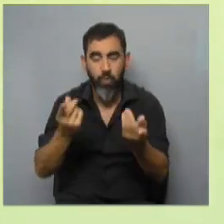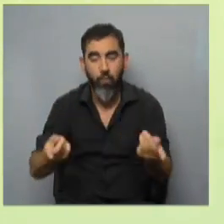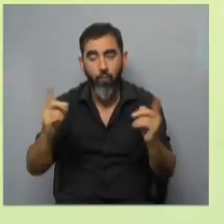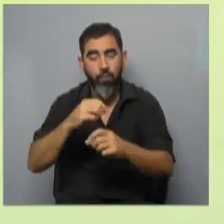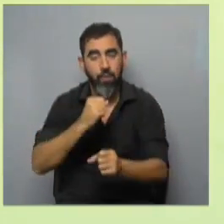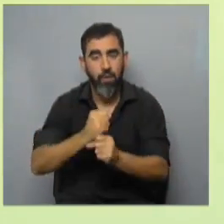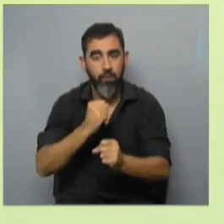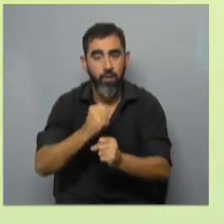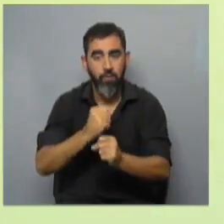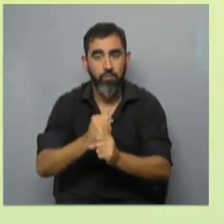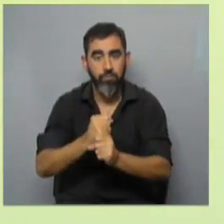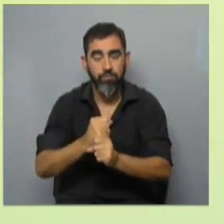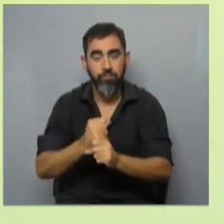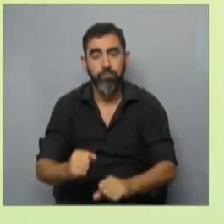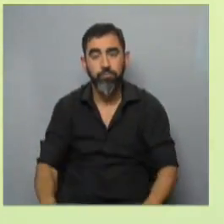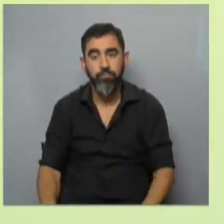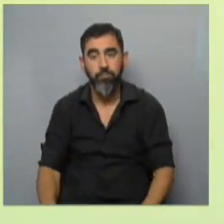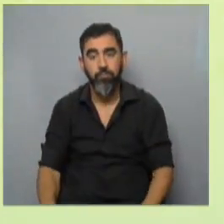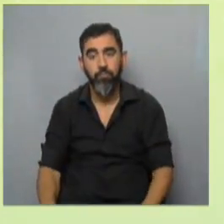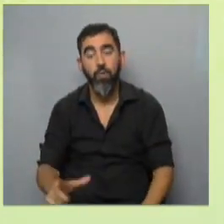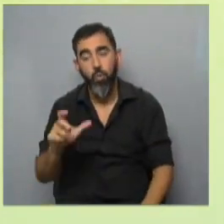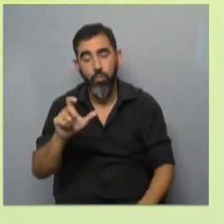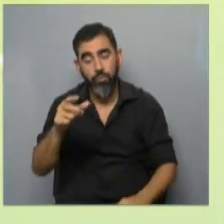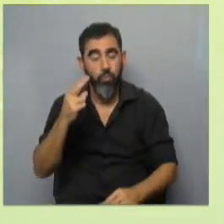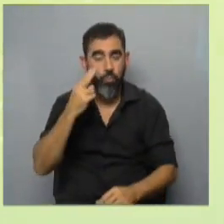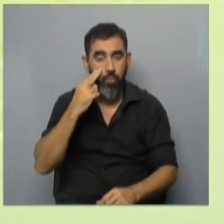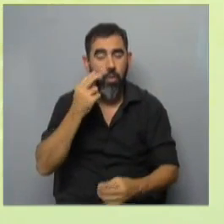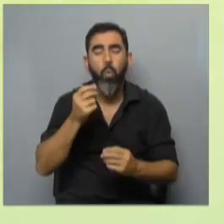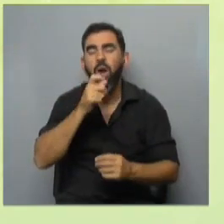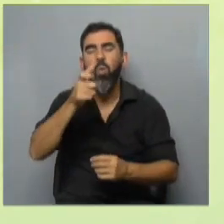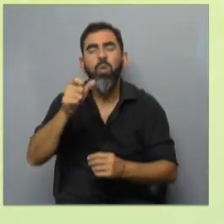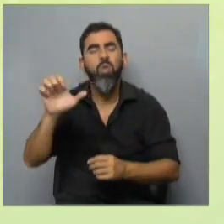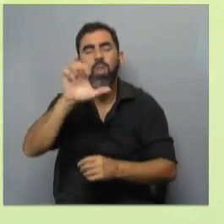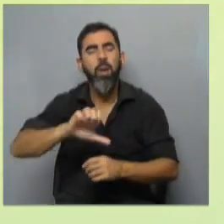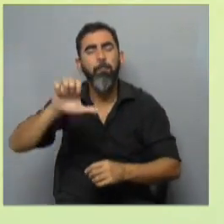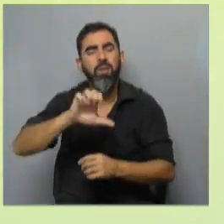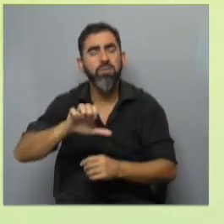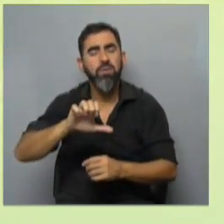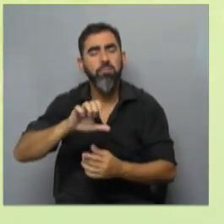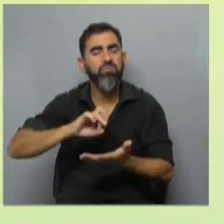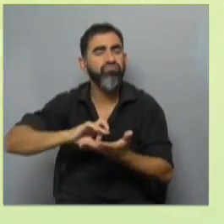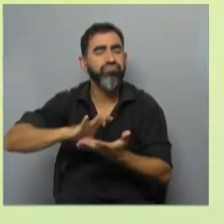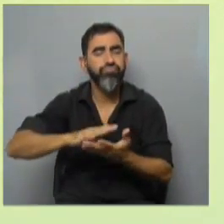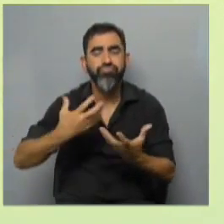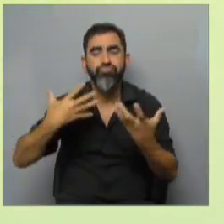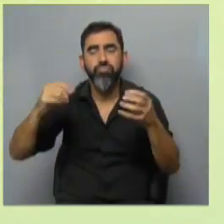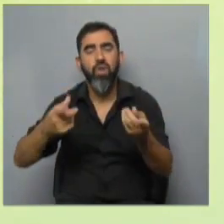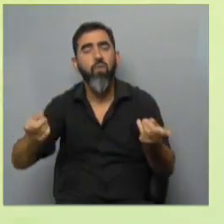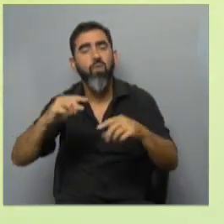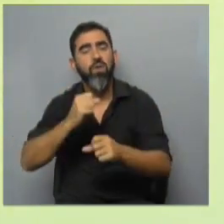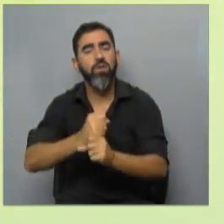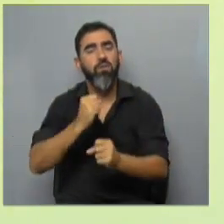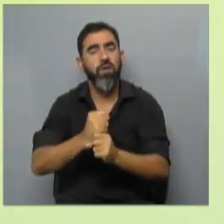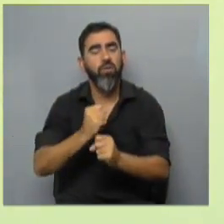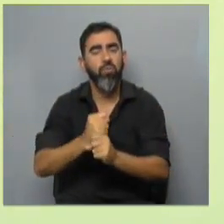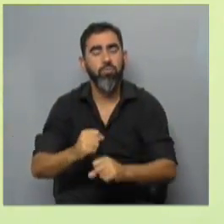corporación del trabajador y eso obviamente ha traído problemas cuál es el argumento de la empresa para rechazar el retorno de este trabajador